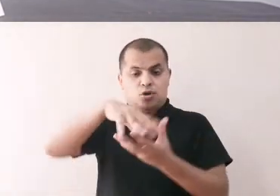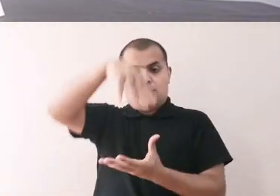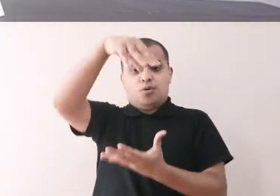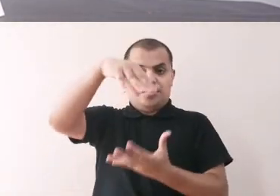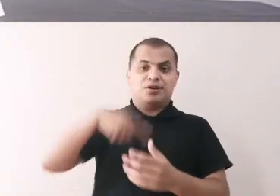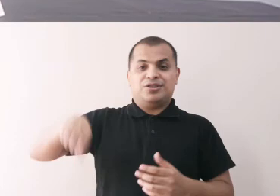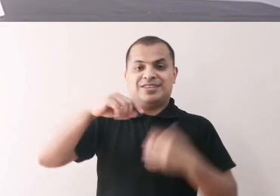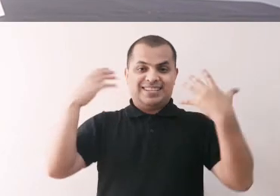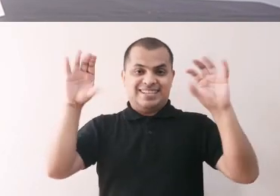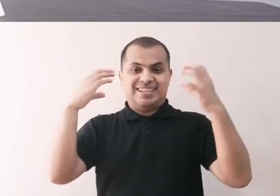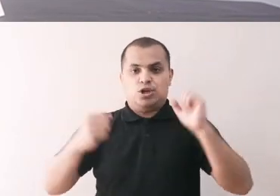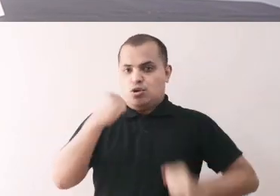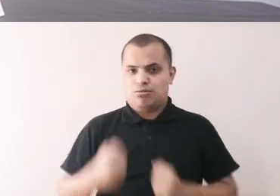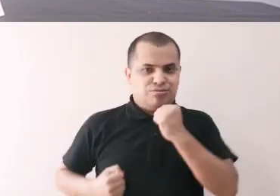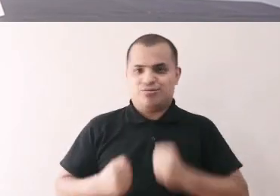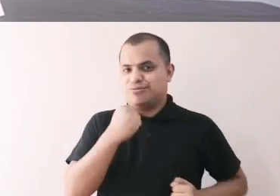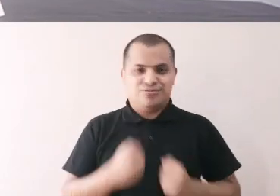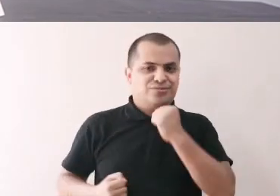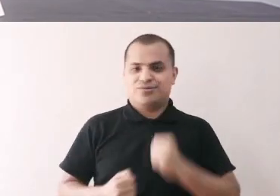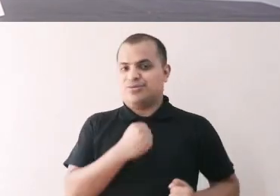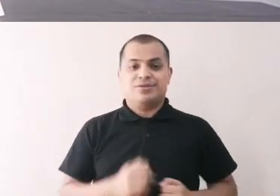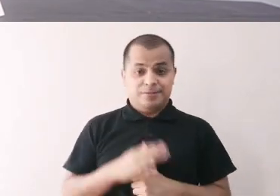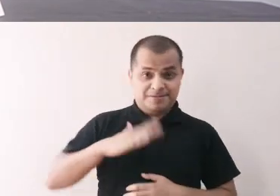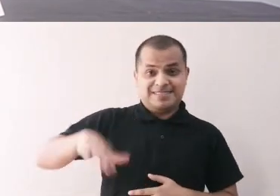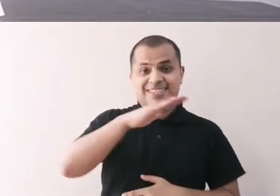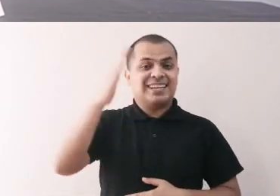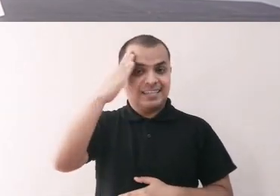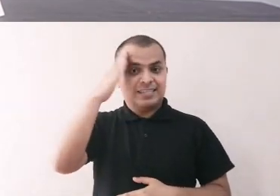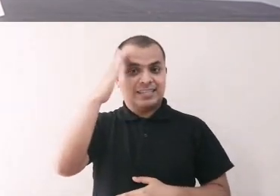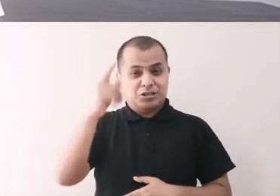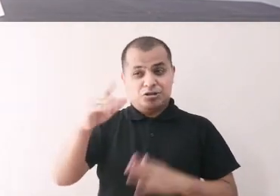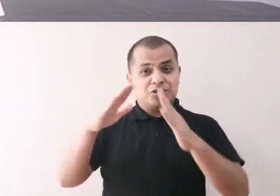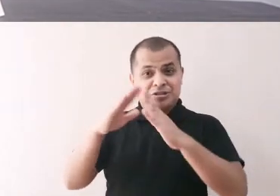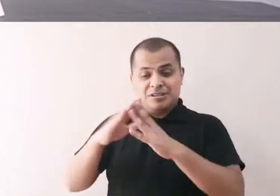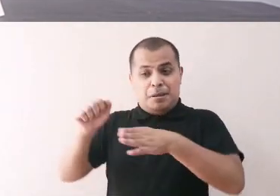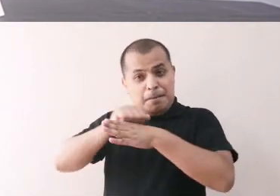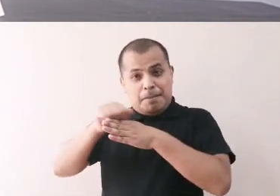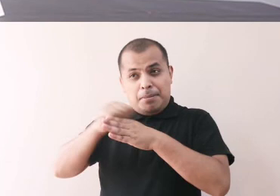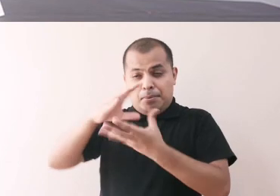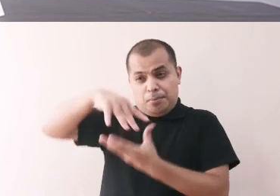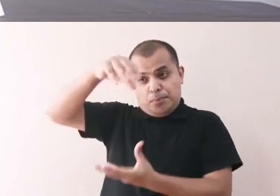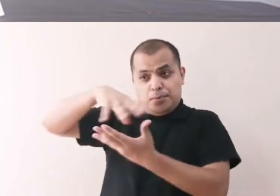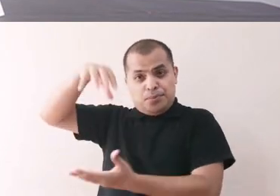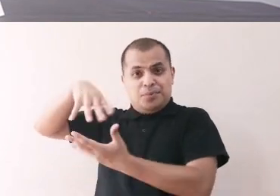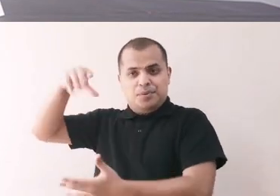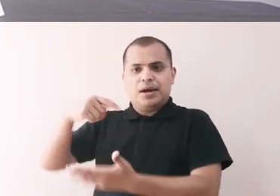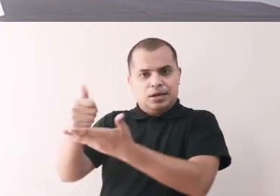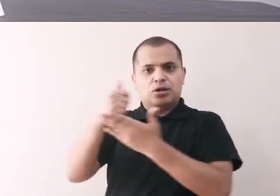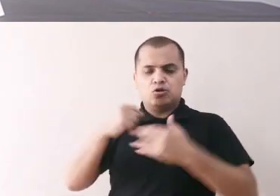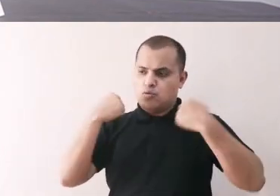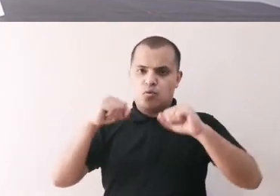nuestros conitos para nuestras clases de atletismo, chicos. Así que ya saben, a preparar todos sus conitos en su casa, que es un